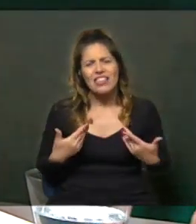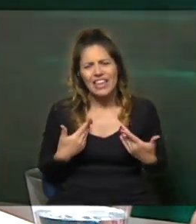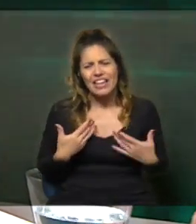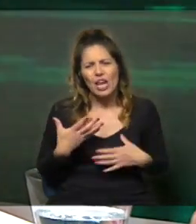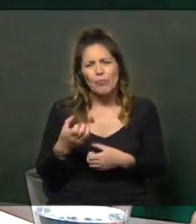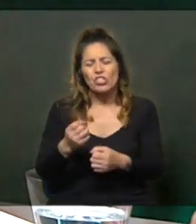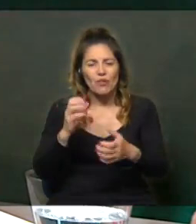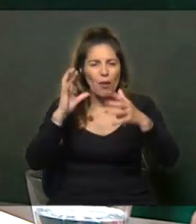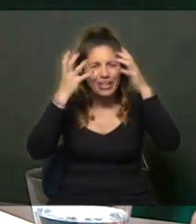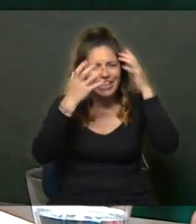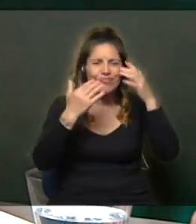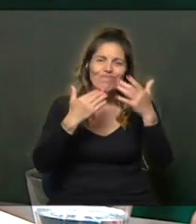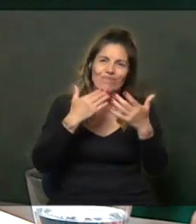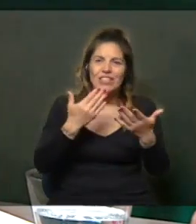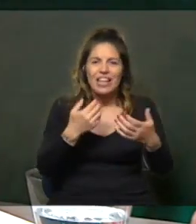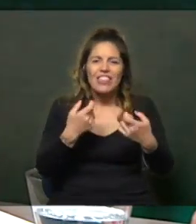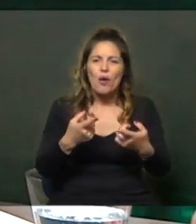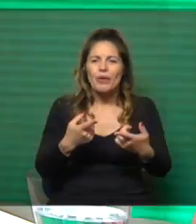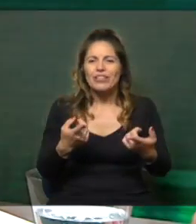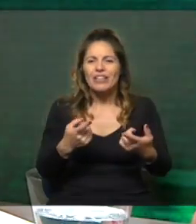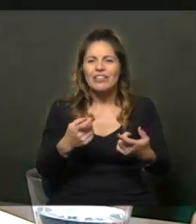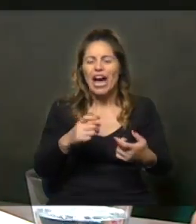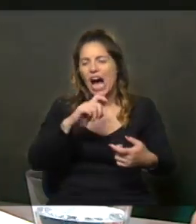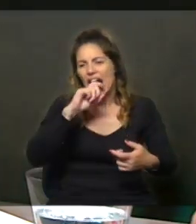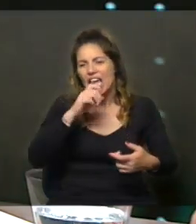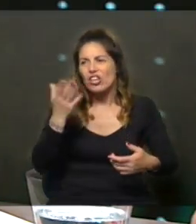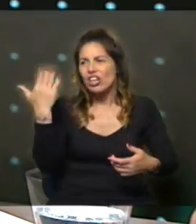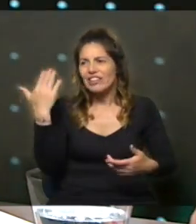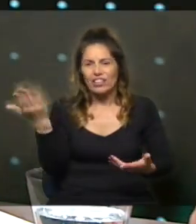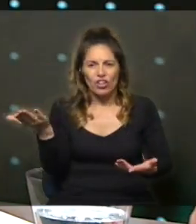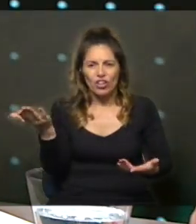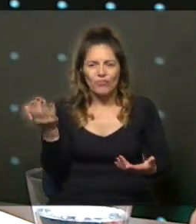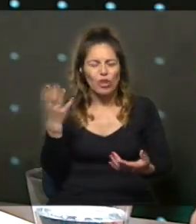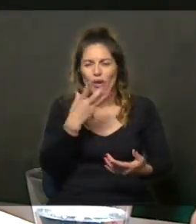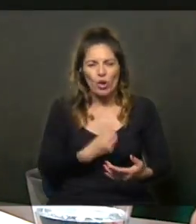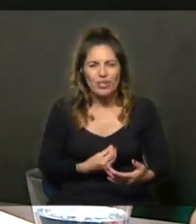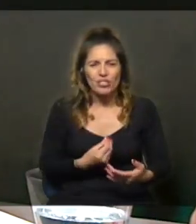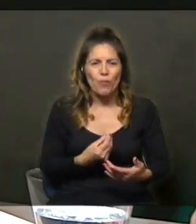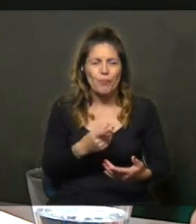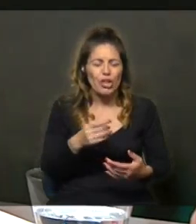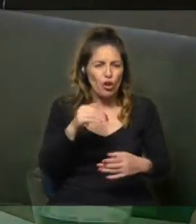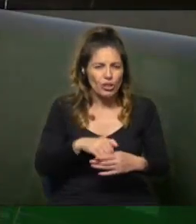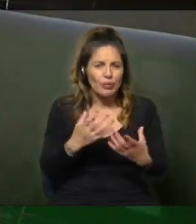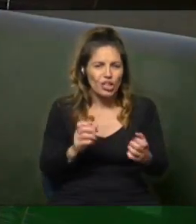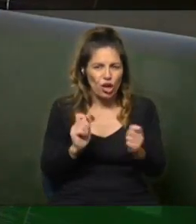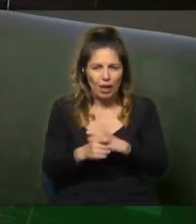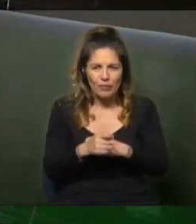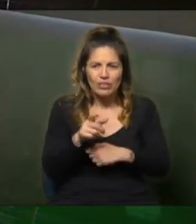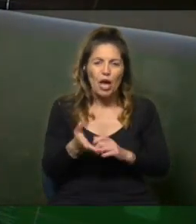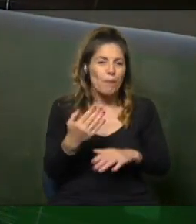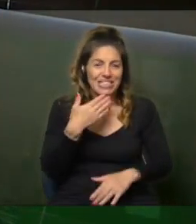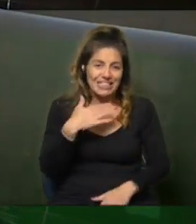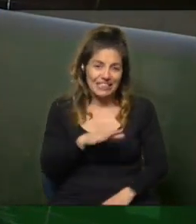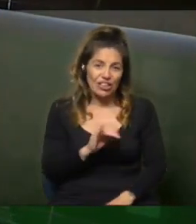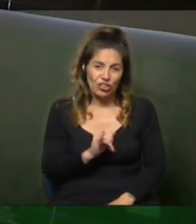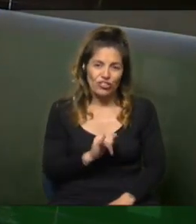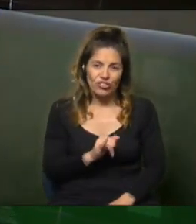sospechaba y que en realidad daba la Pauta de que estaba harto de lo anterior no es decir no me convenció pero lo voté porque quiero cambio yo creo que es al que más entiendo